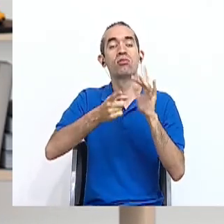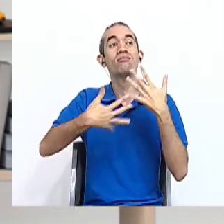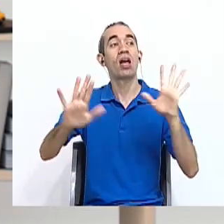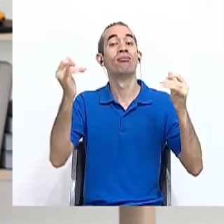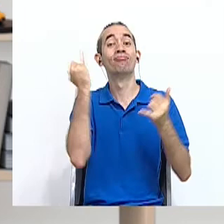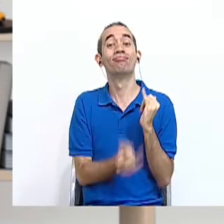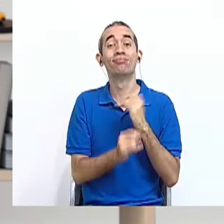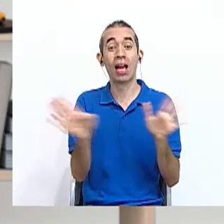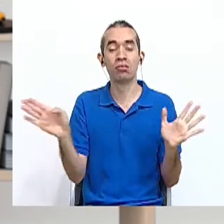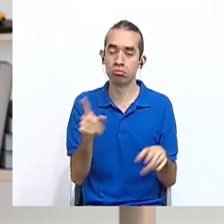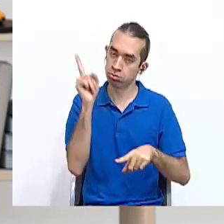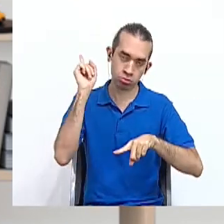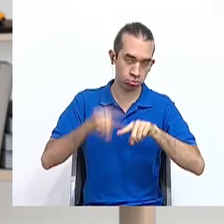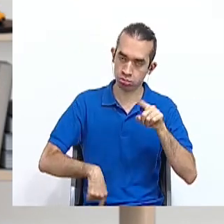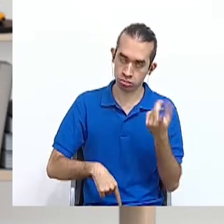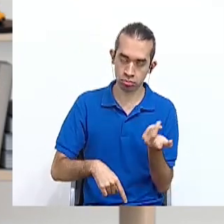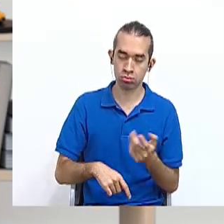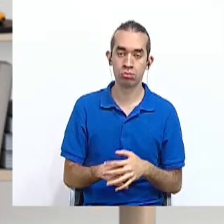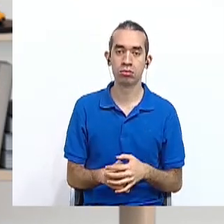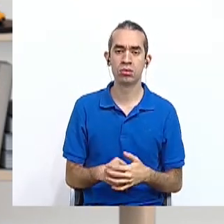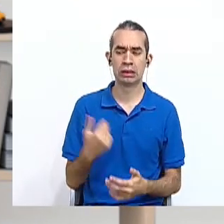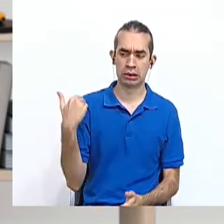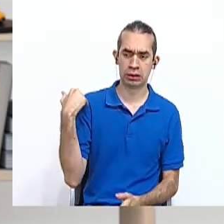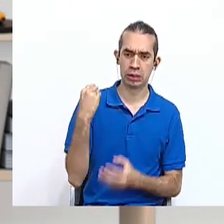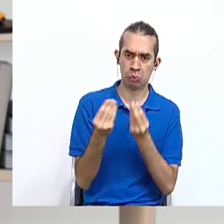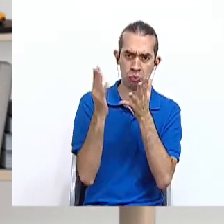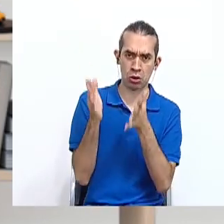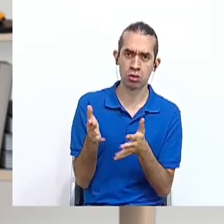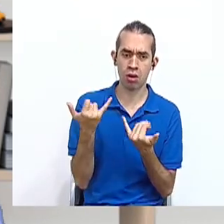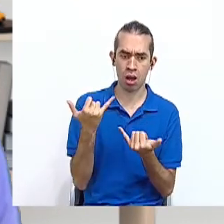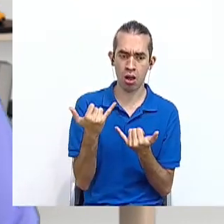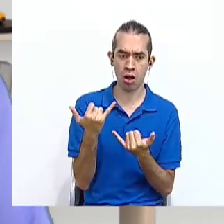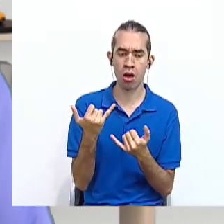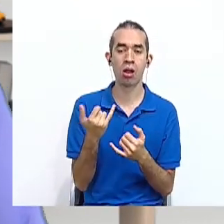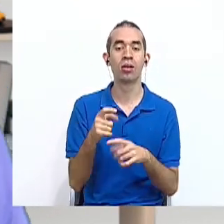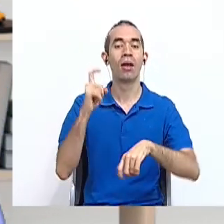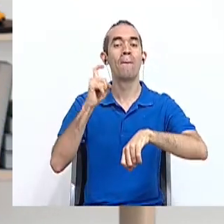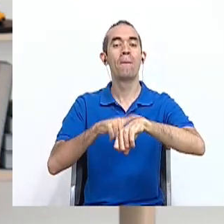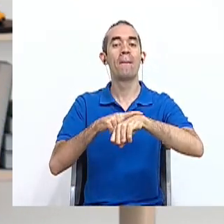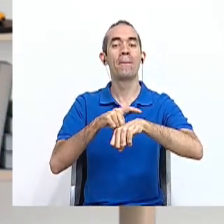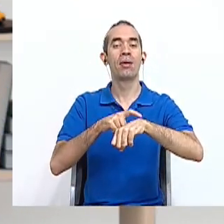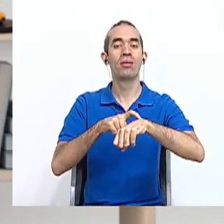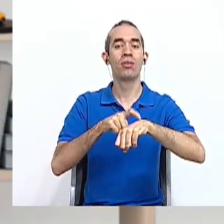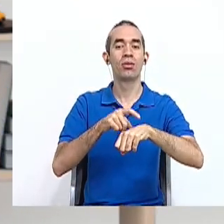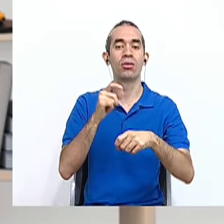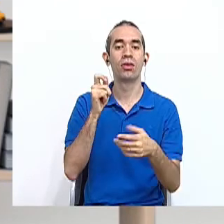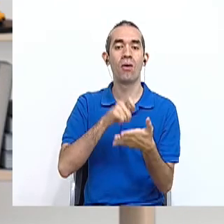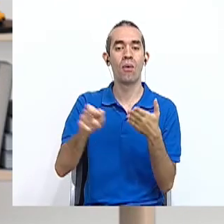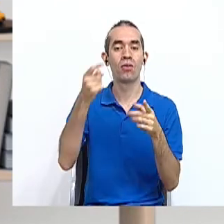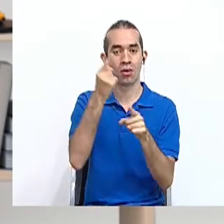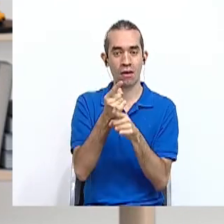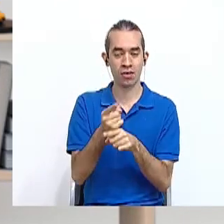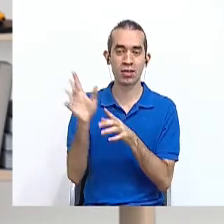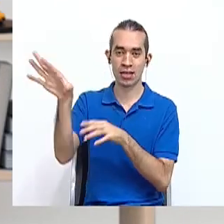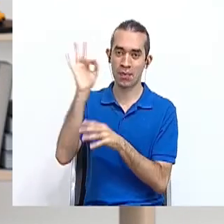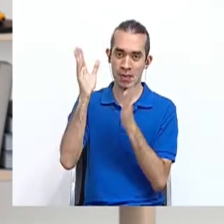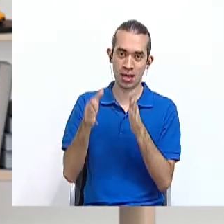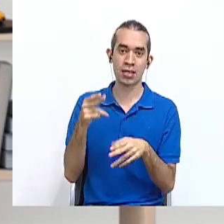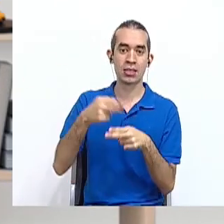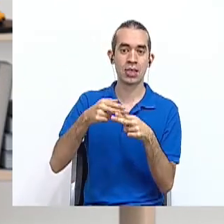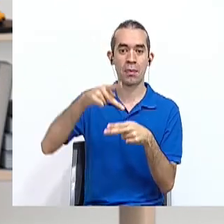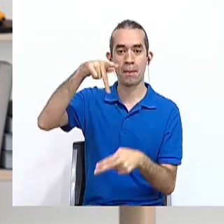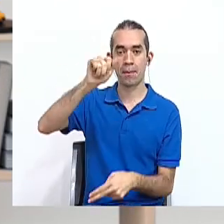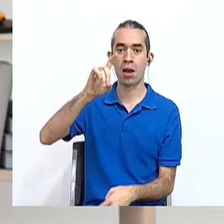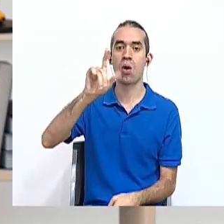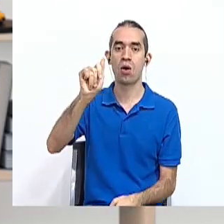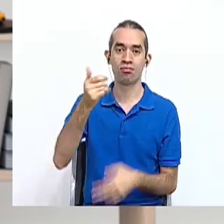ya terminé. Ok, bueno, dice mi productor que vamos a el momento ortográfico y tenemos una invitada esta semana que es Paola. Así